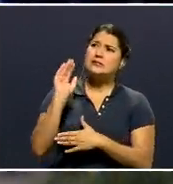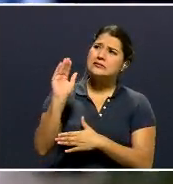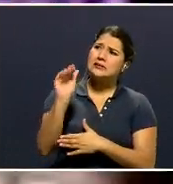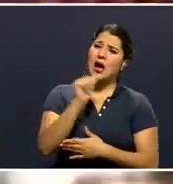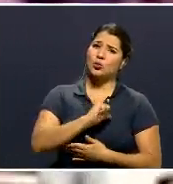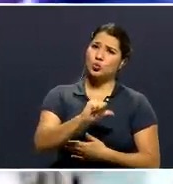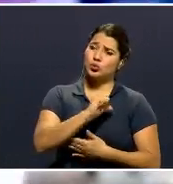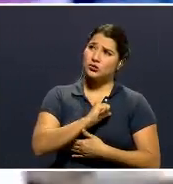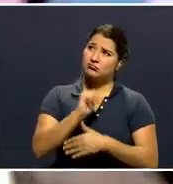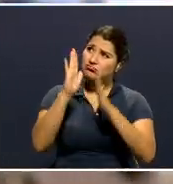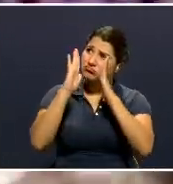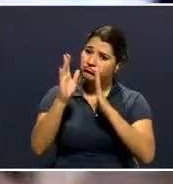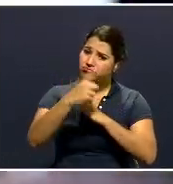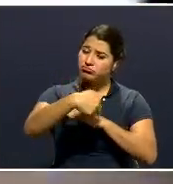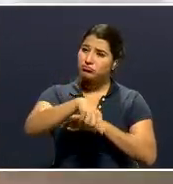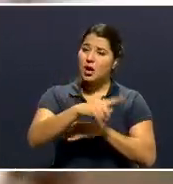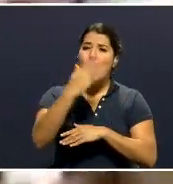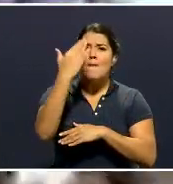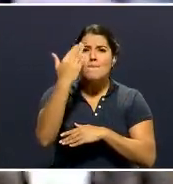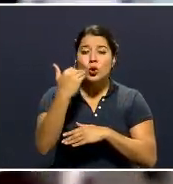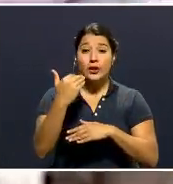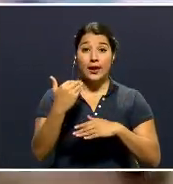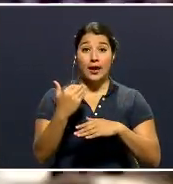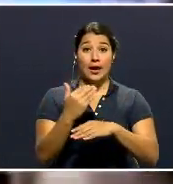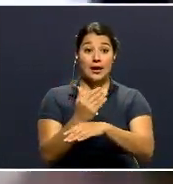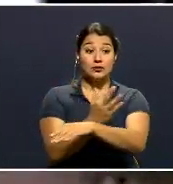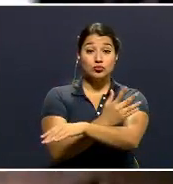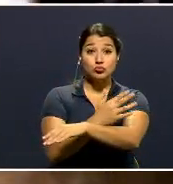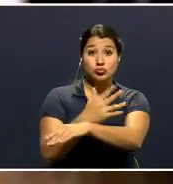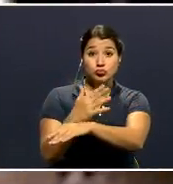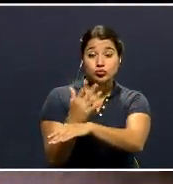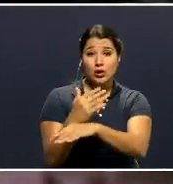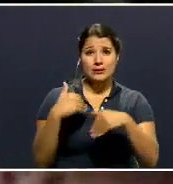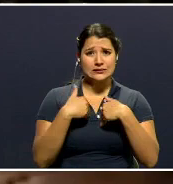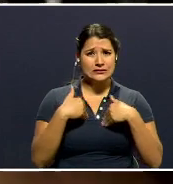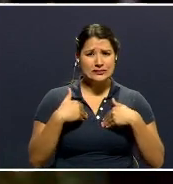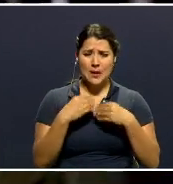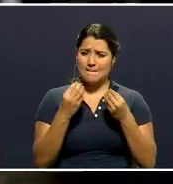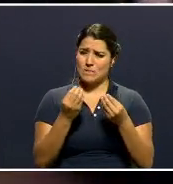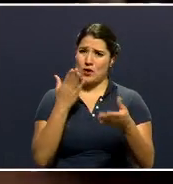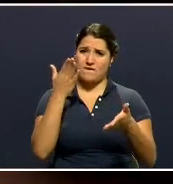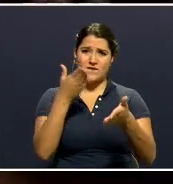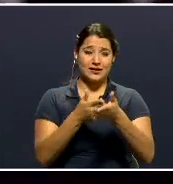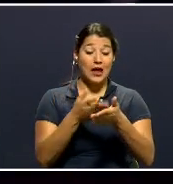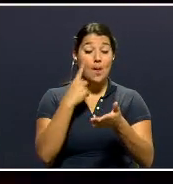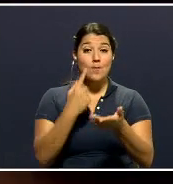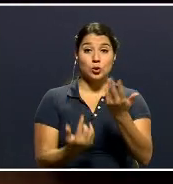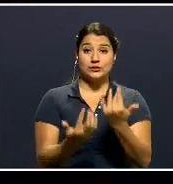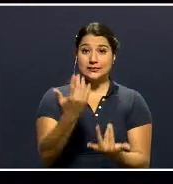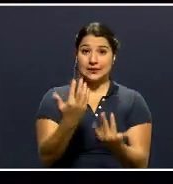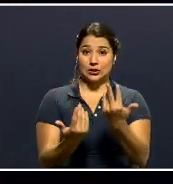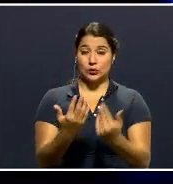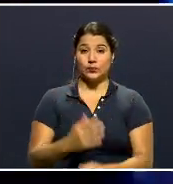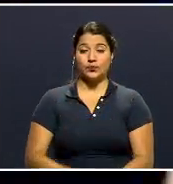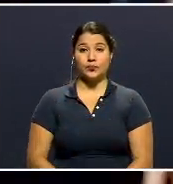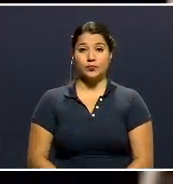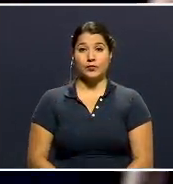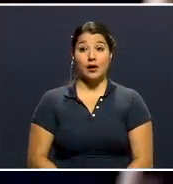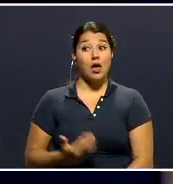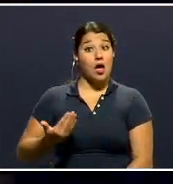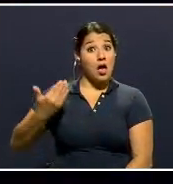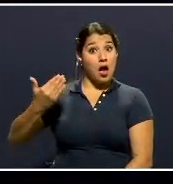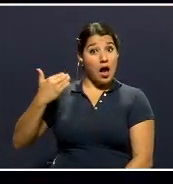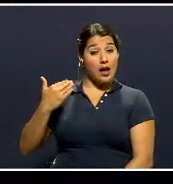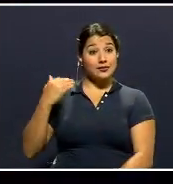que presten atención, pues la flora y la fauna de la tierra de Venados ha sido muy afectada por los incendios. Días